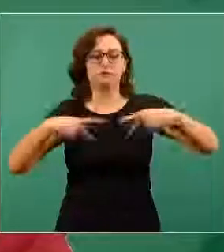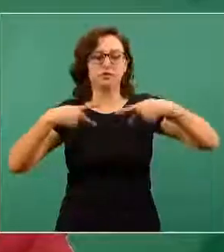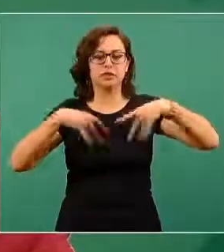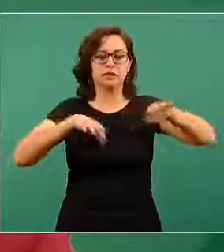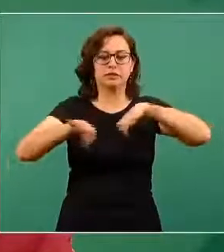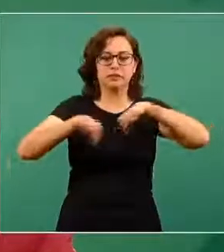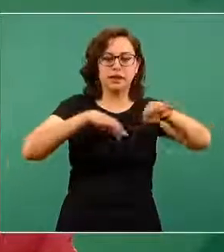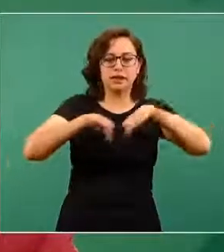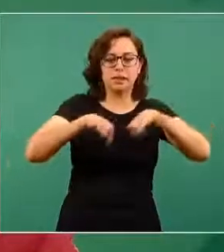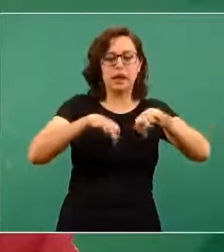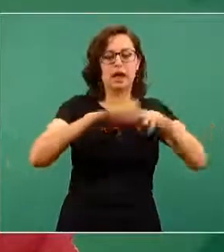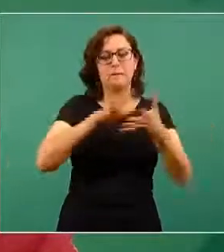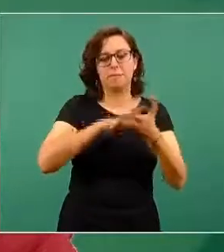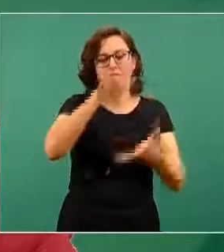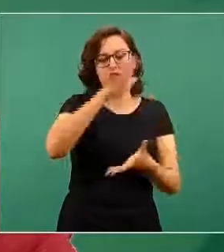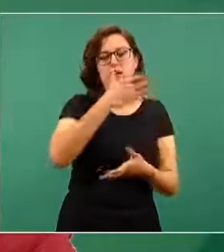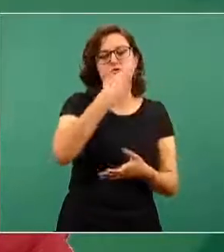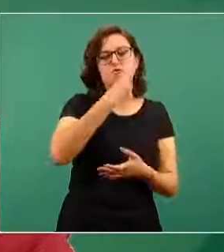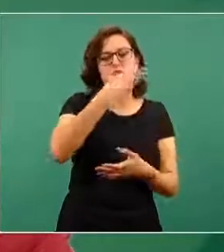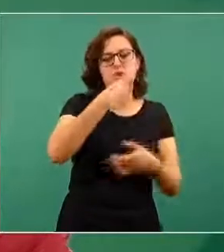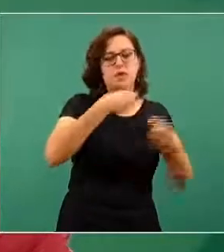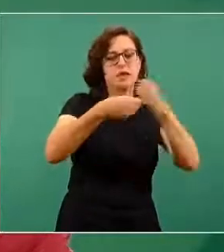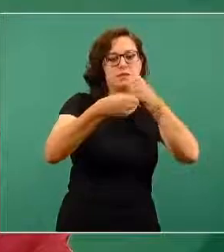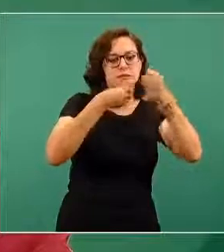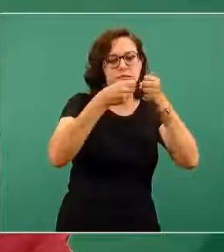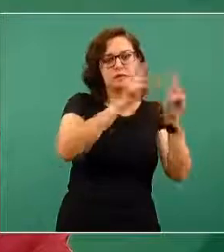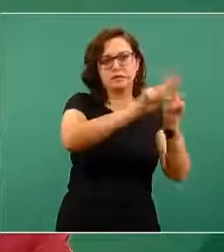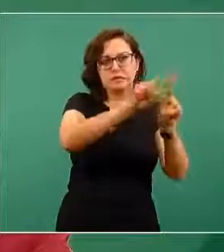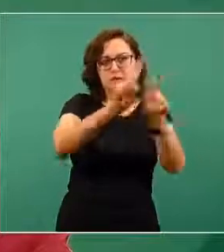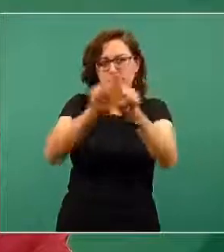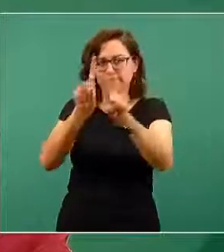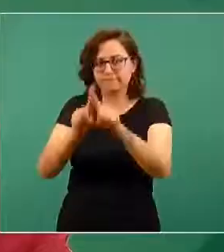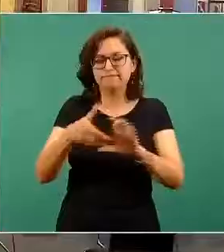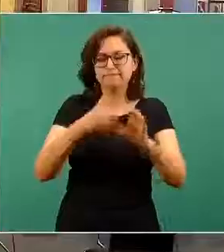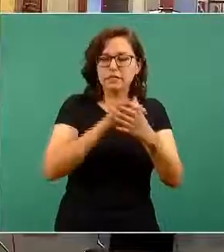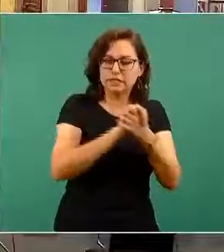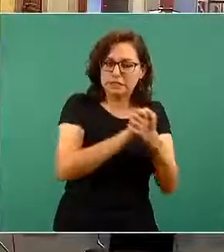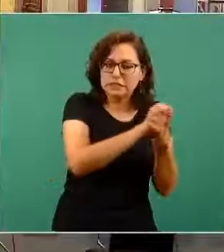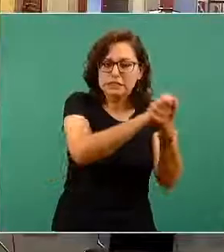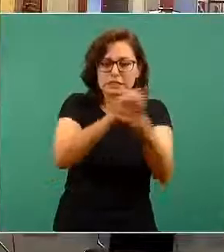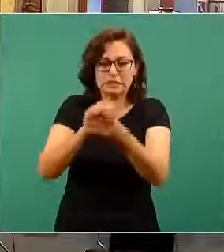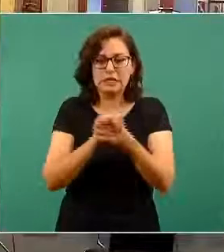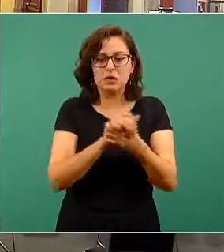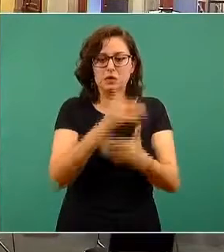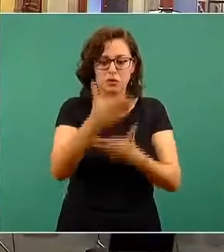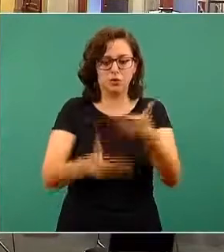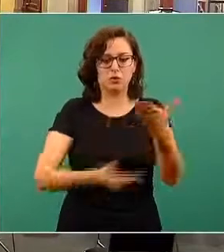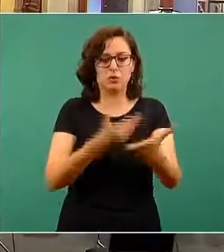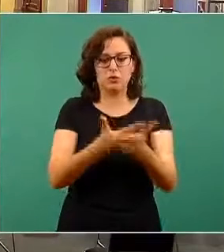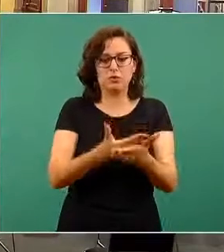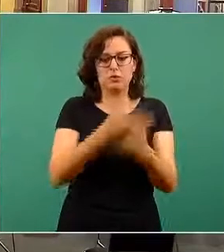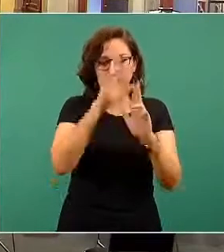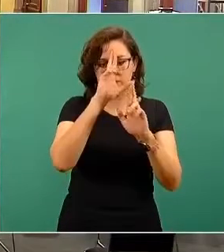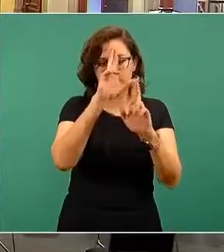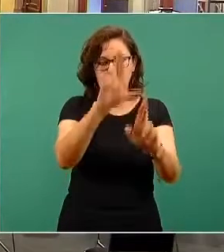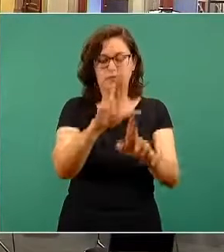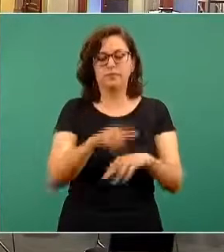aunque creo que son mayormente hombres, de los medios de información en México. Doctor